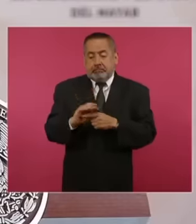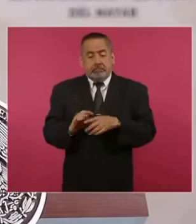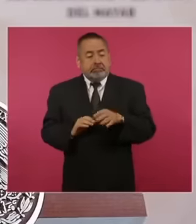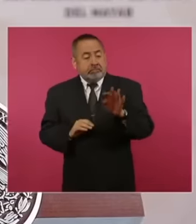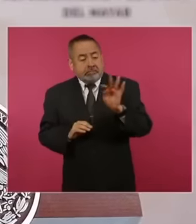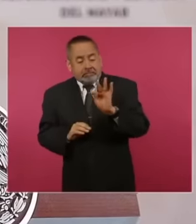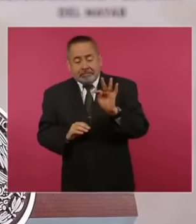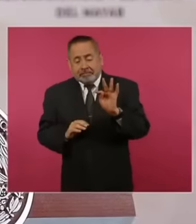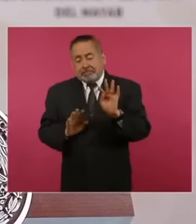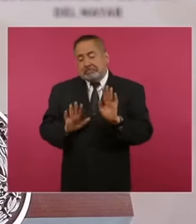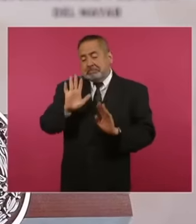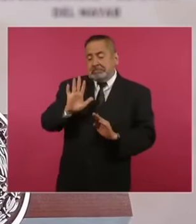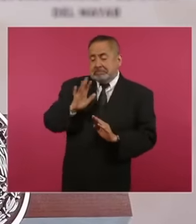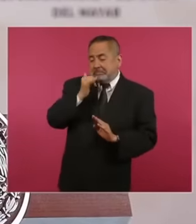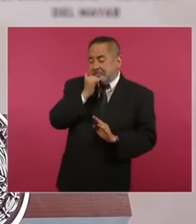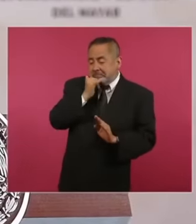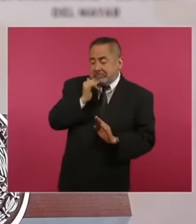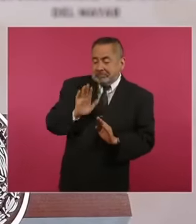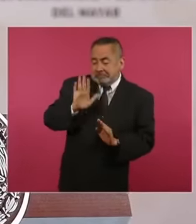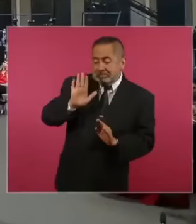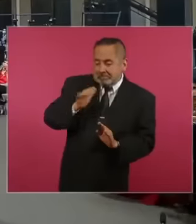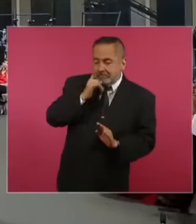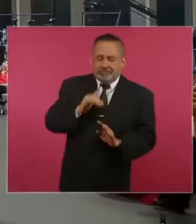presunta, tenía una palabra